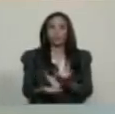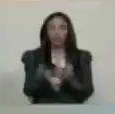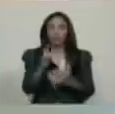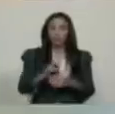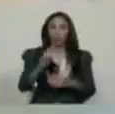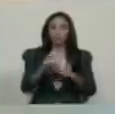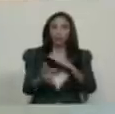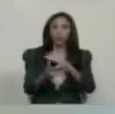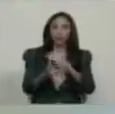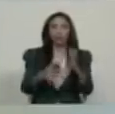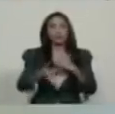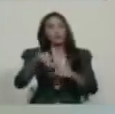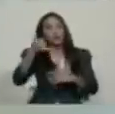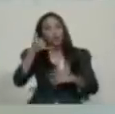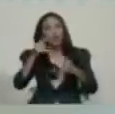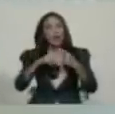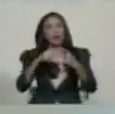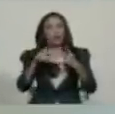Teléfonos celulares,